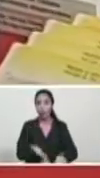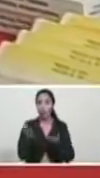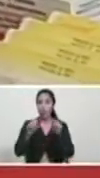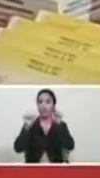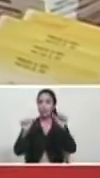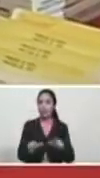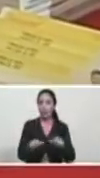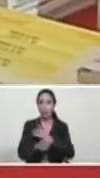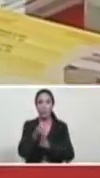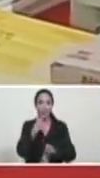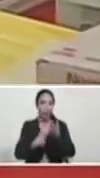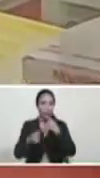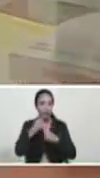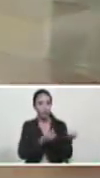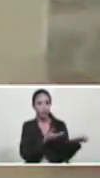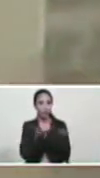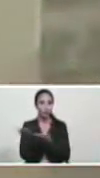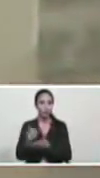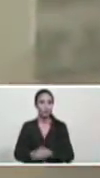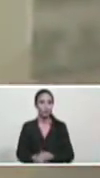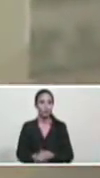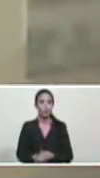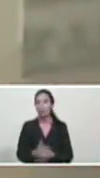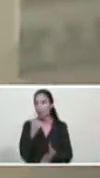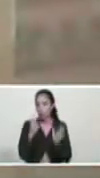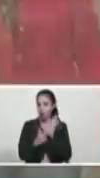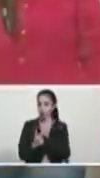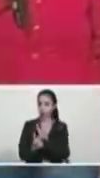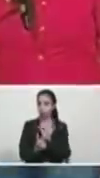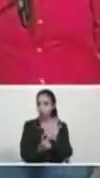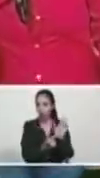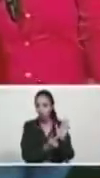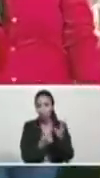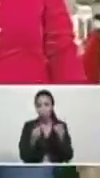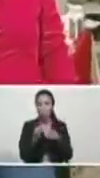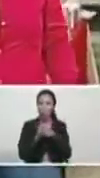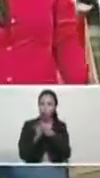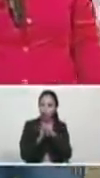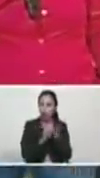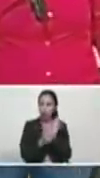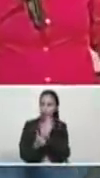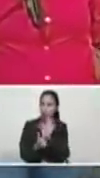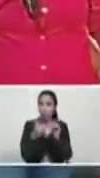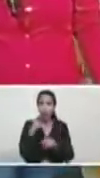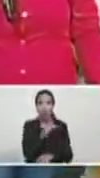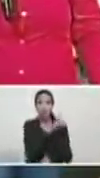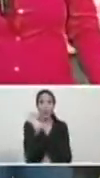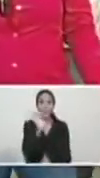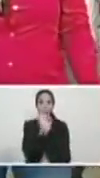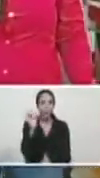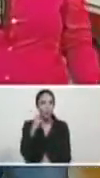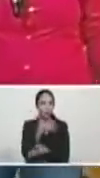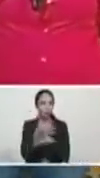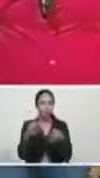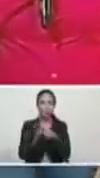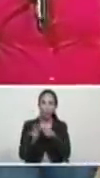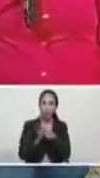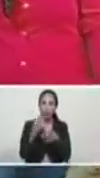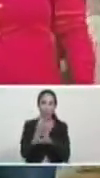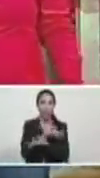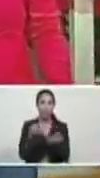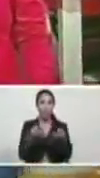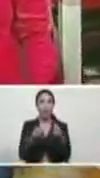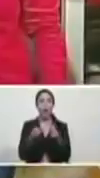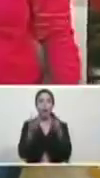que vine a inspeccionar y quería mostrar al pueblo de Venezuela funcionando al 100%. Y aquí estamos en la estación